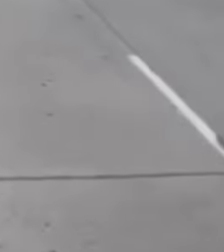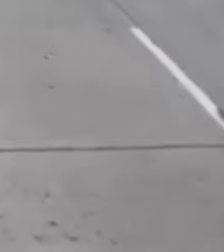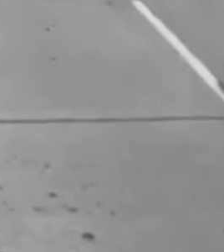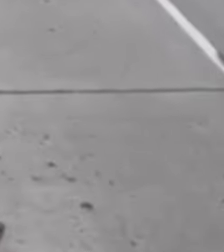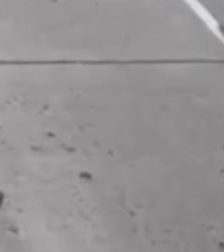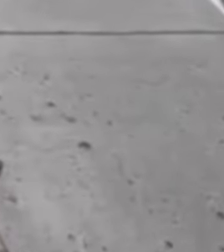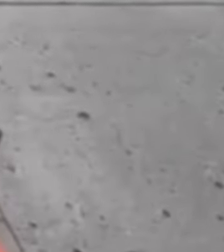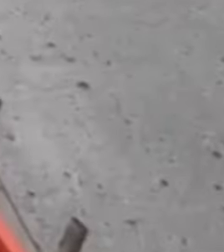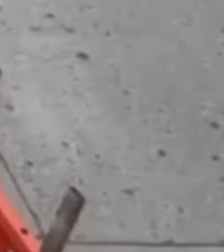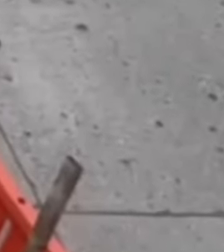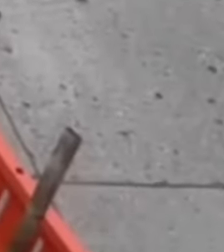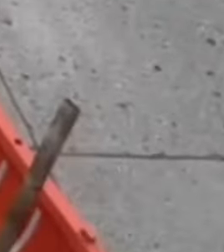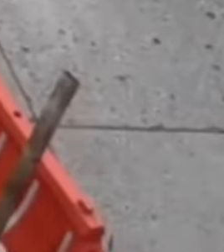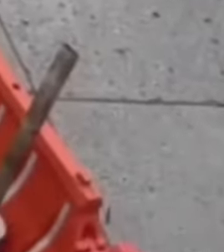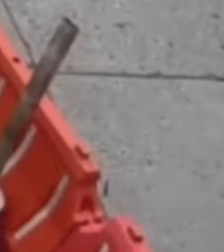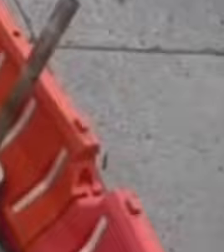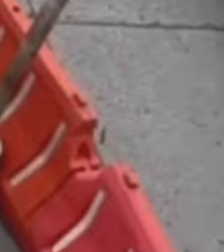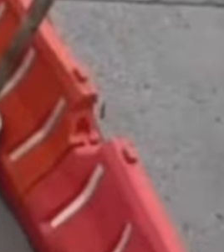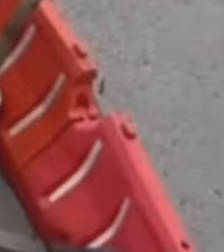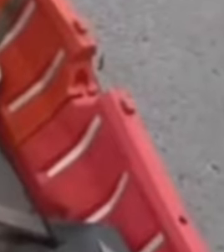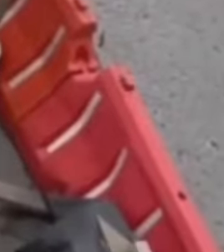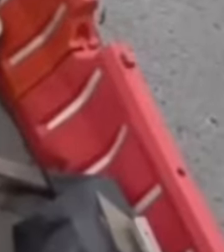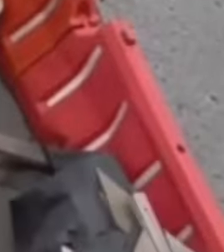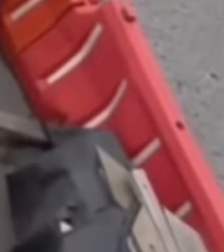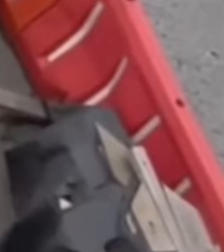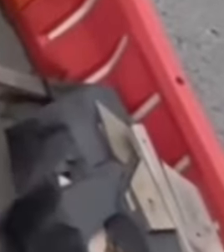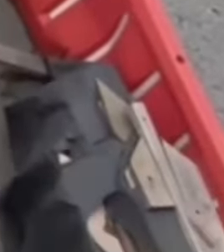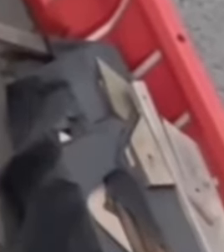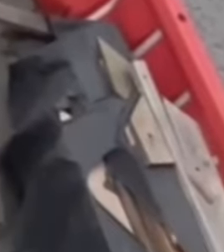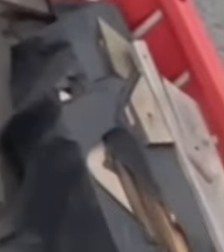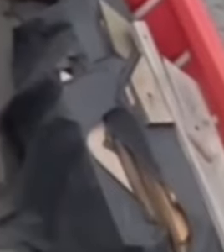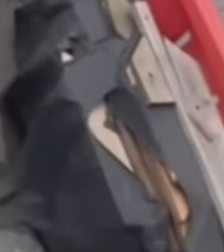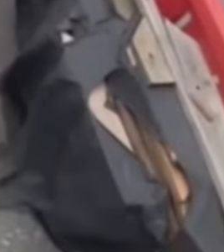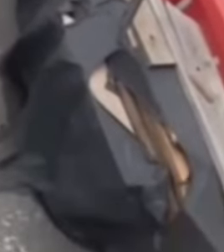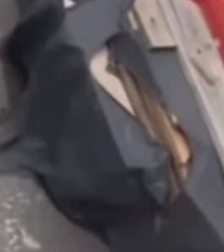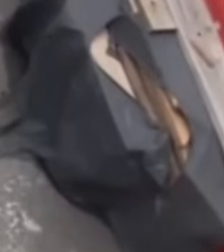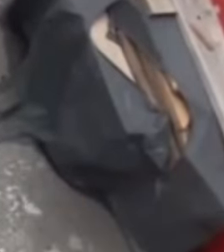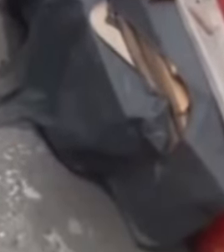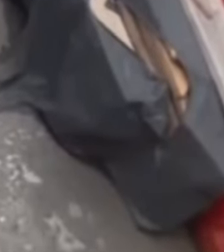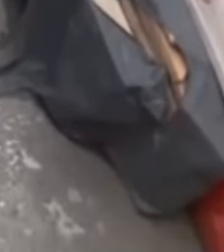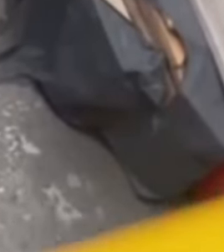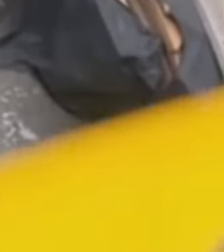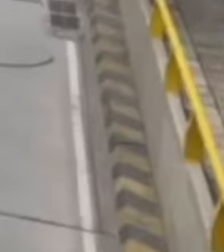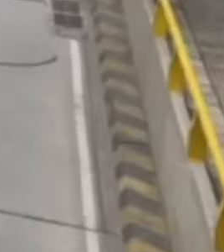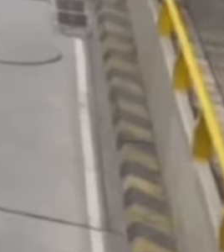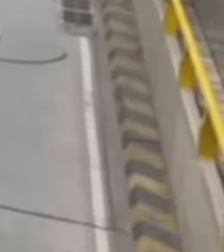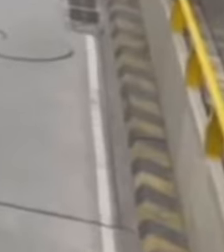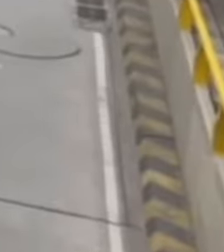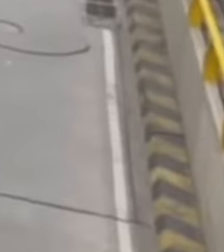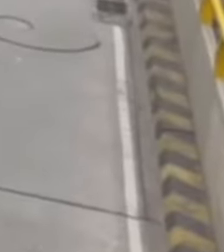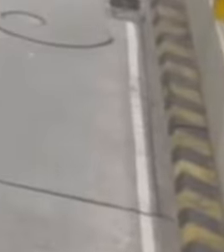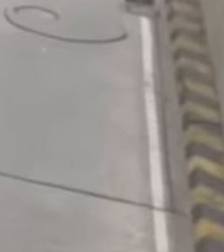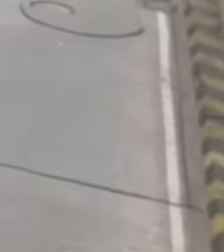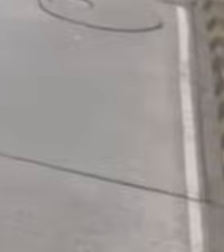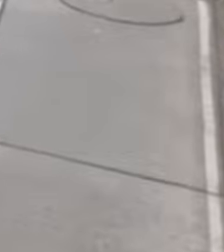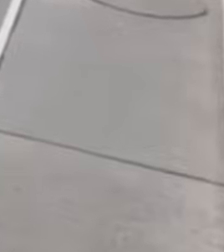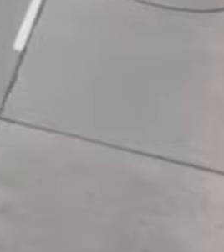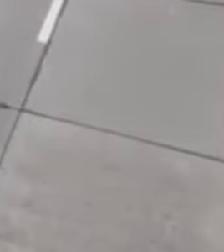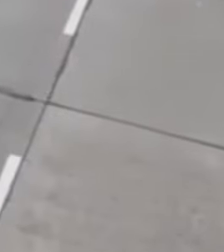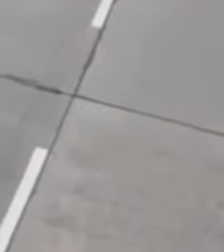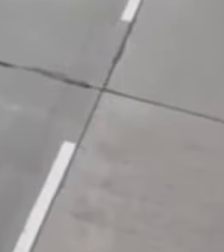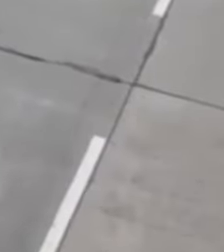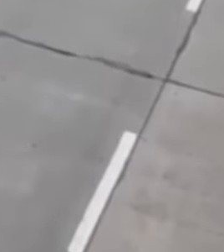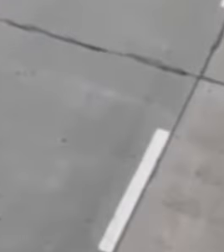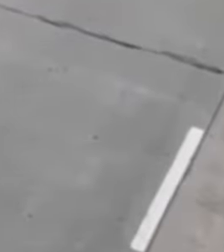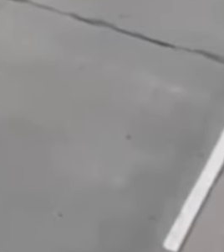realizar esa aprobación del plan de manejo de tránsito para ahora sí poder intervenir la vía, y lo haremos en la última semana del mes de mayo.